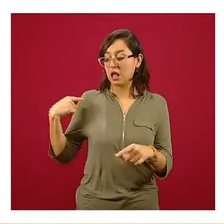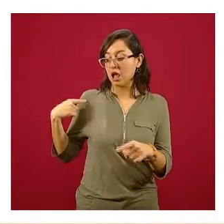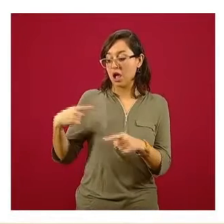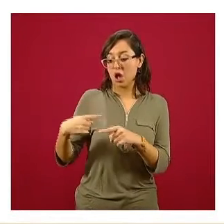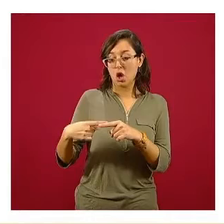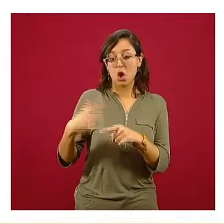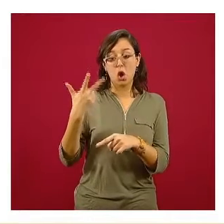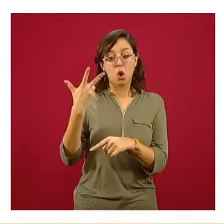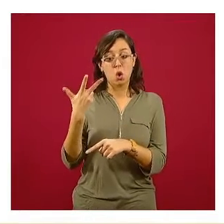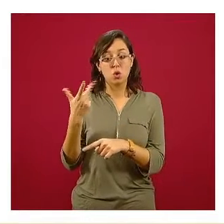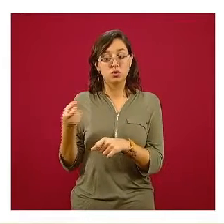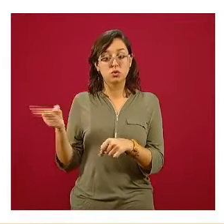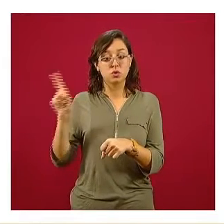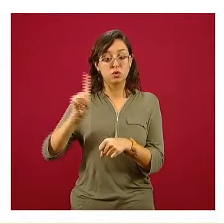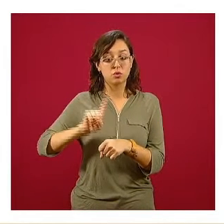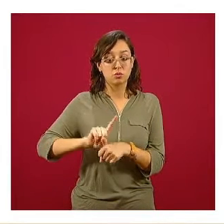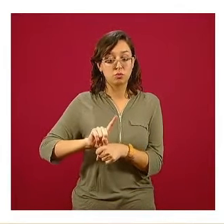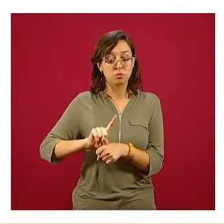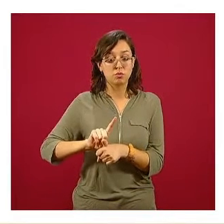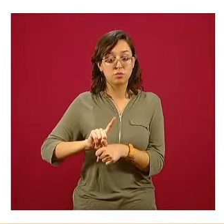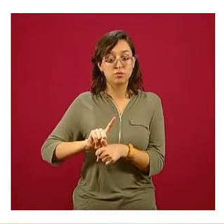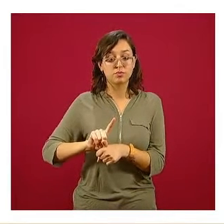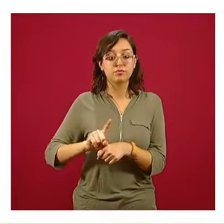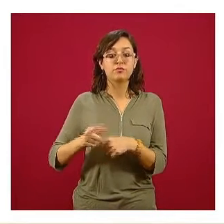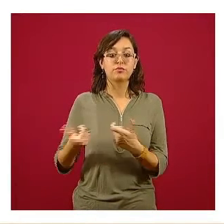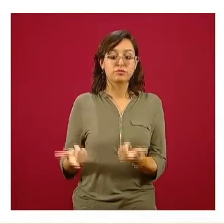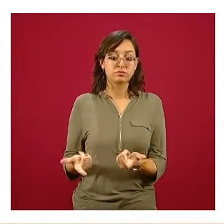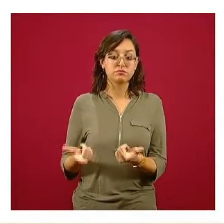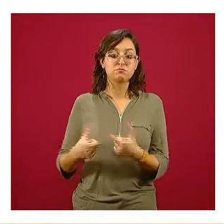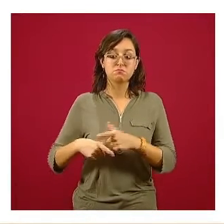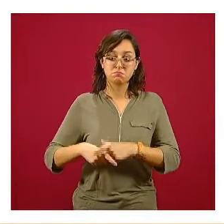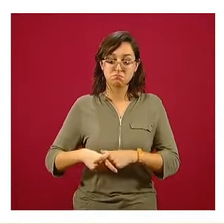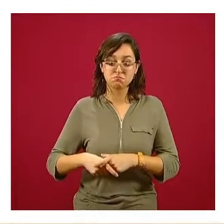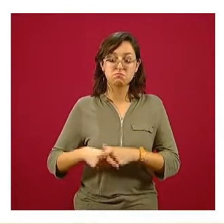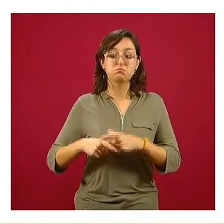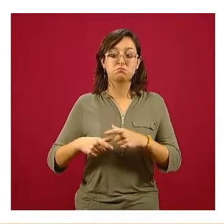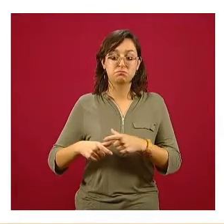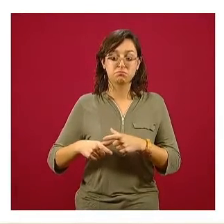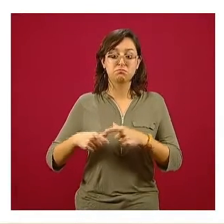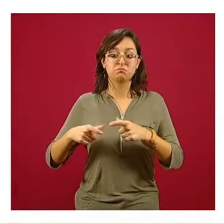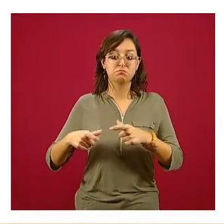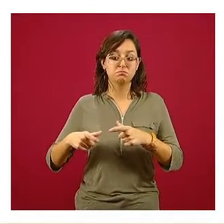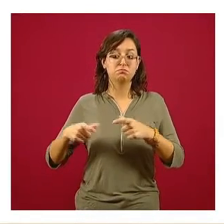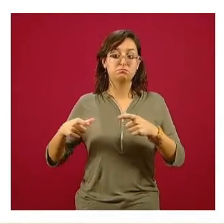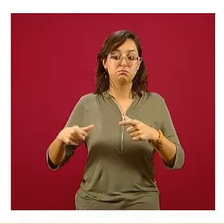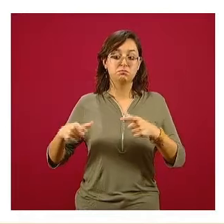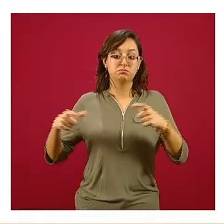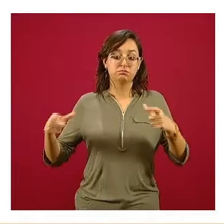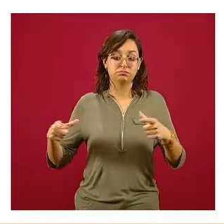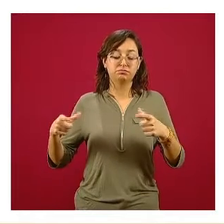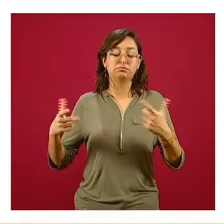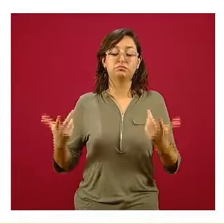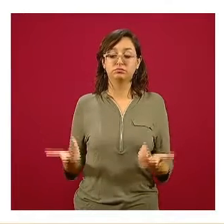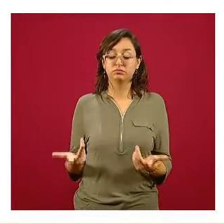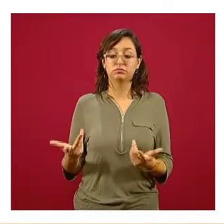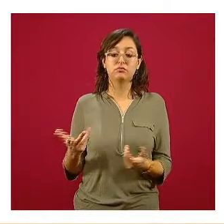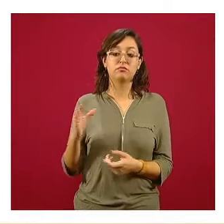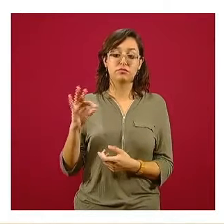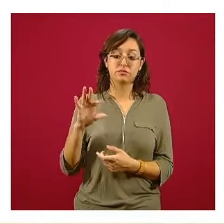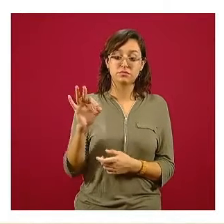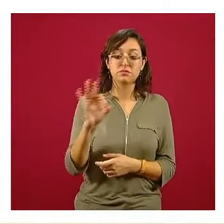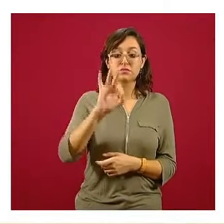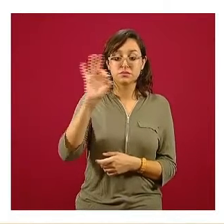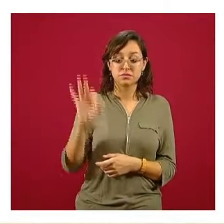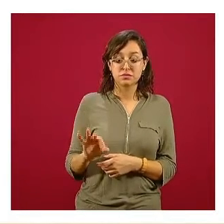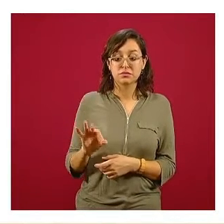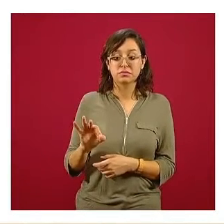días este número ha permanecido como una proporción importante, prácticamente la cuarta parte o la quinta parte en este